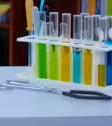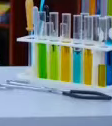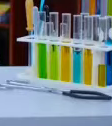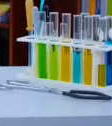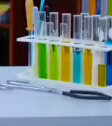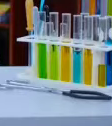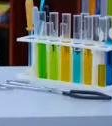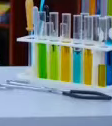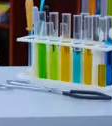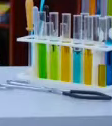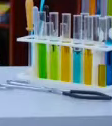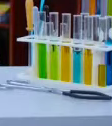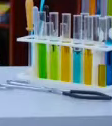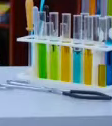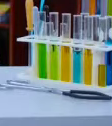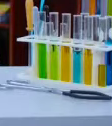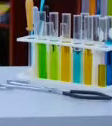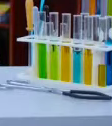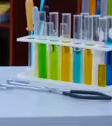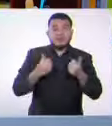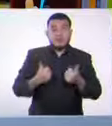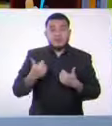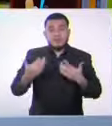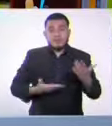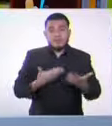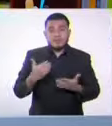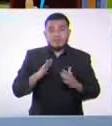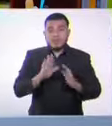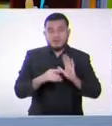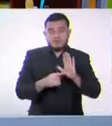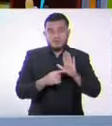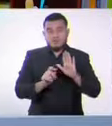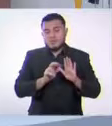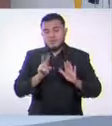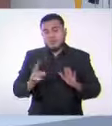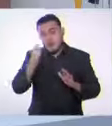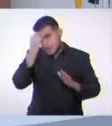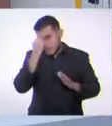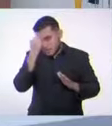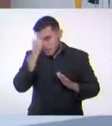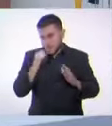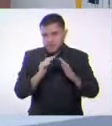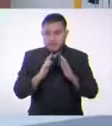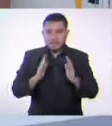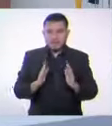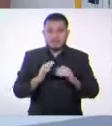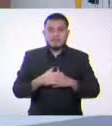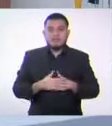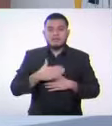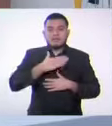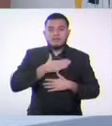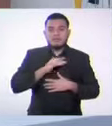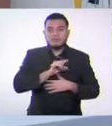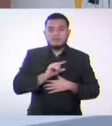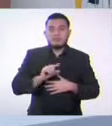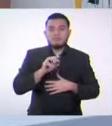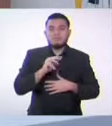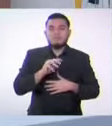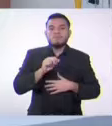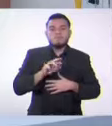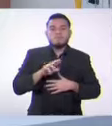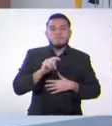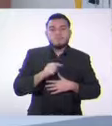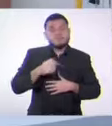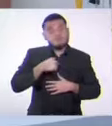amiguitos, bienvenidos a su programa Aprendamos en Casa. Mi nombre es Marta y los voy